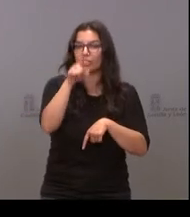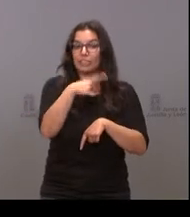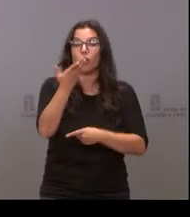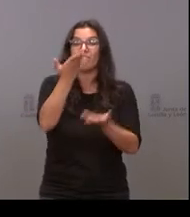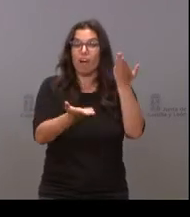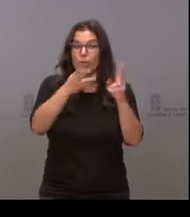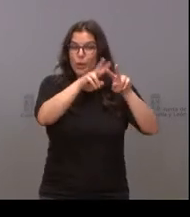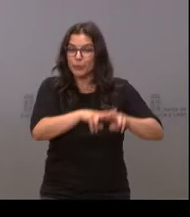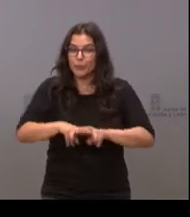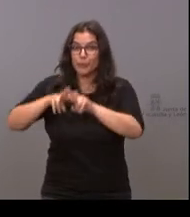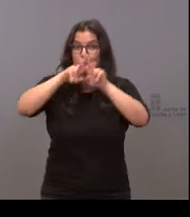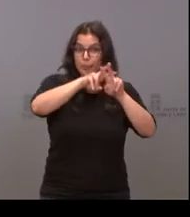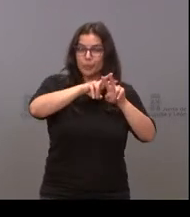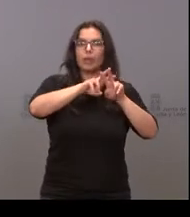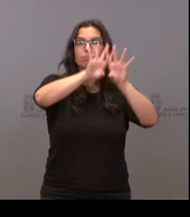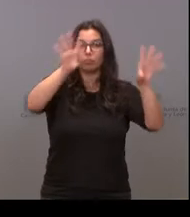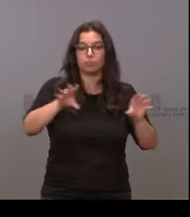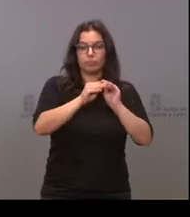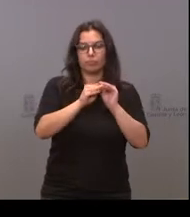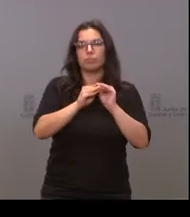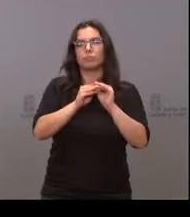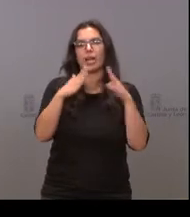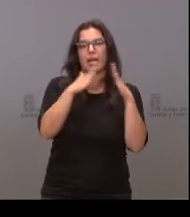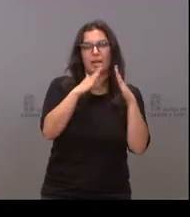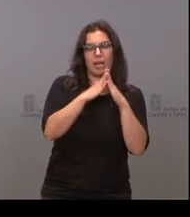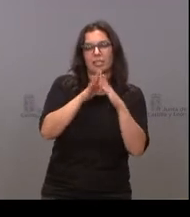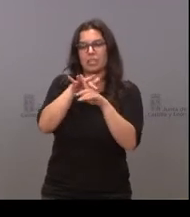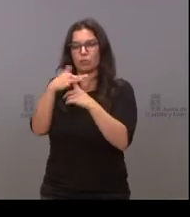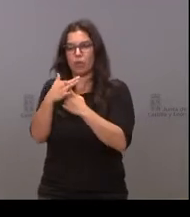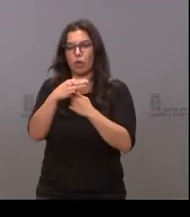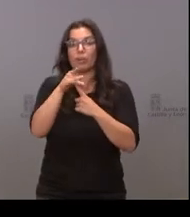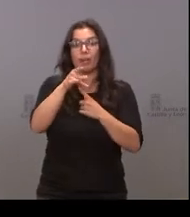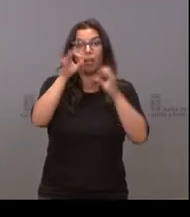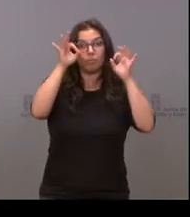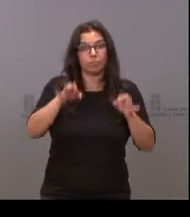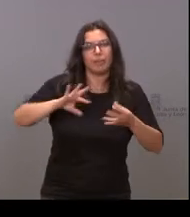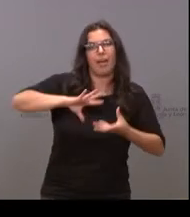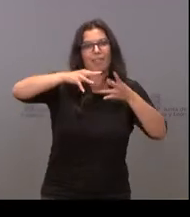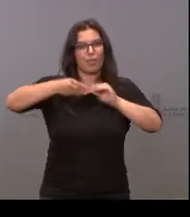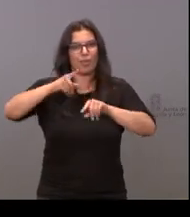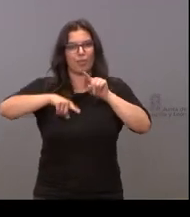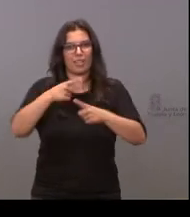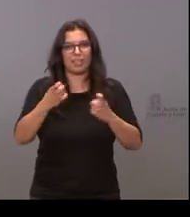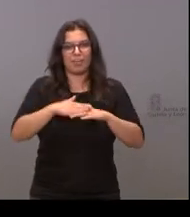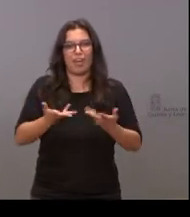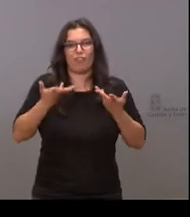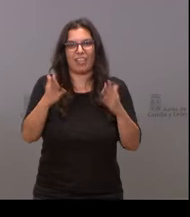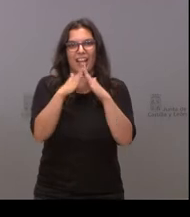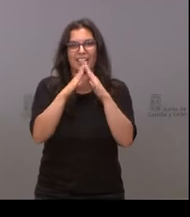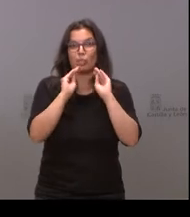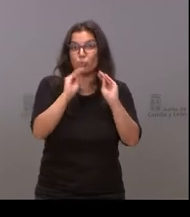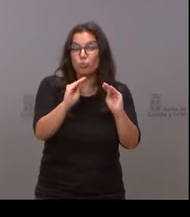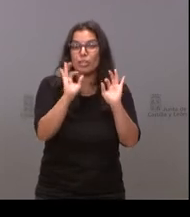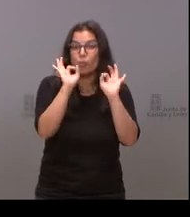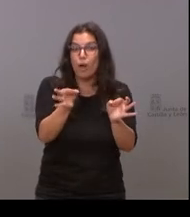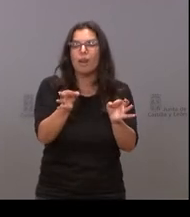se hace un examen de esa vivienda y se realizan las adaptaciones que sean necesarias para que la vivienda sea segura para la persona y permita y